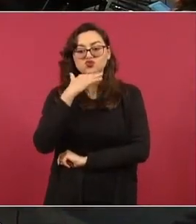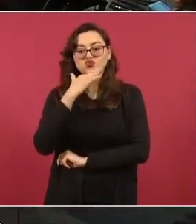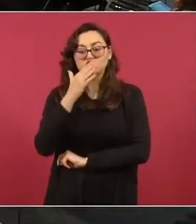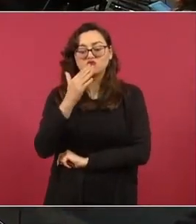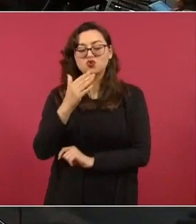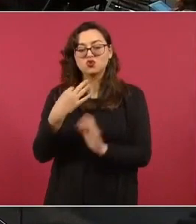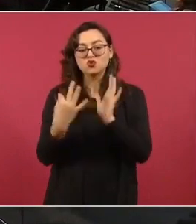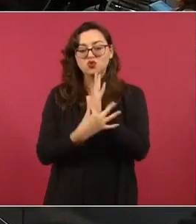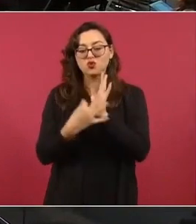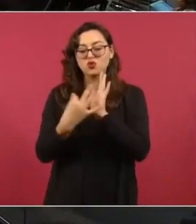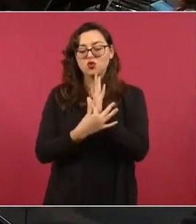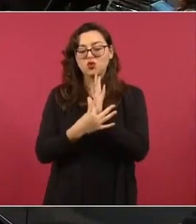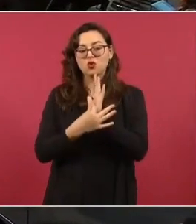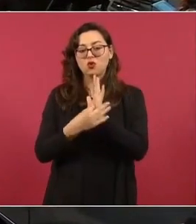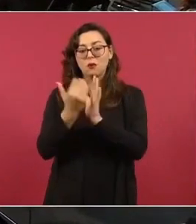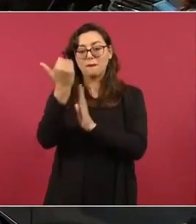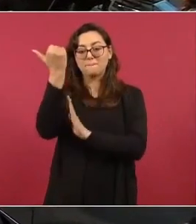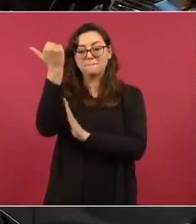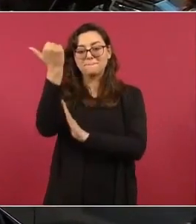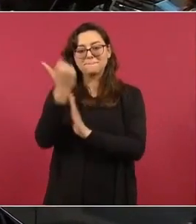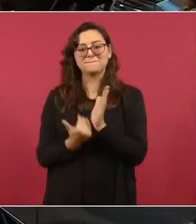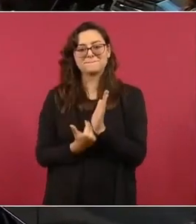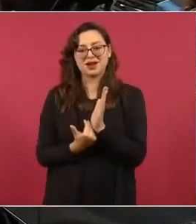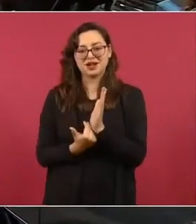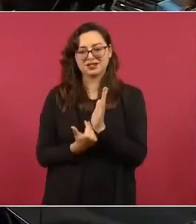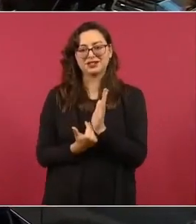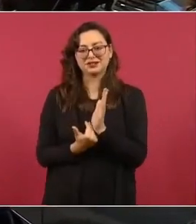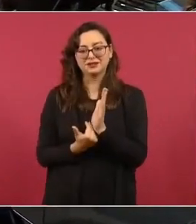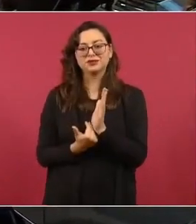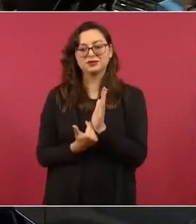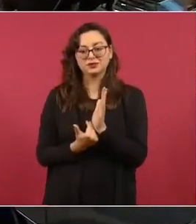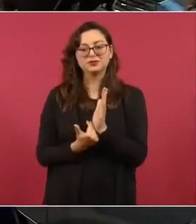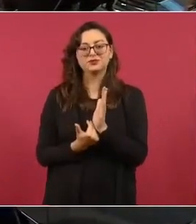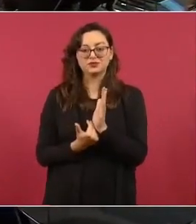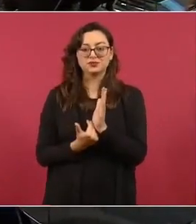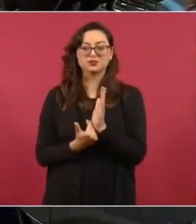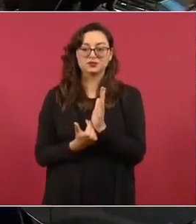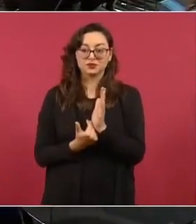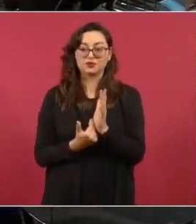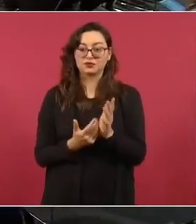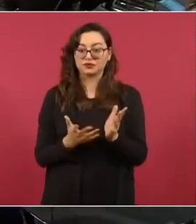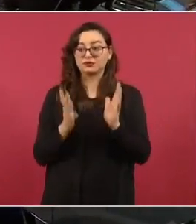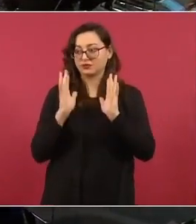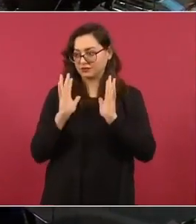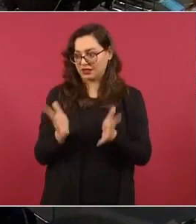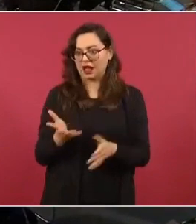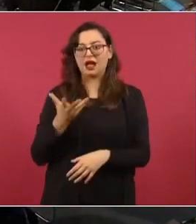que es el que se va a distribuir ya en toda la península y en el sureste.